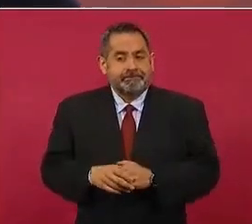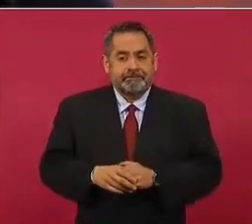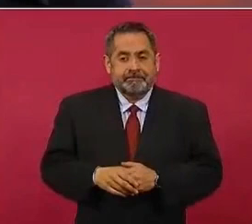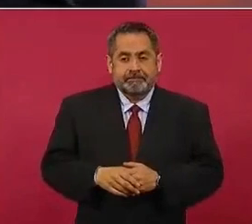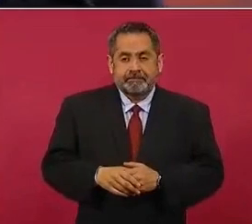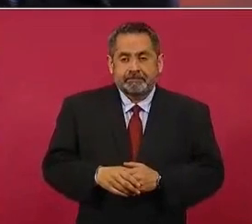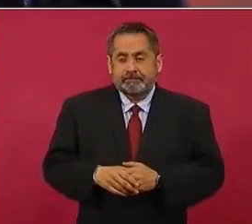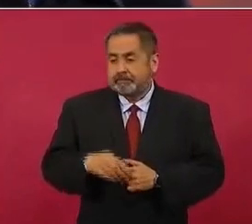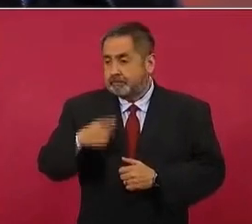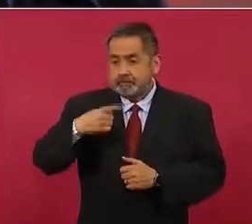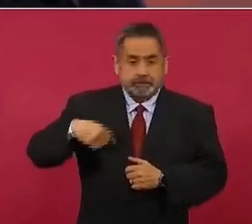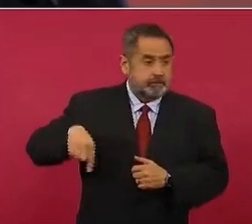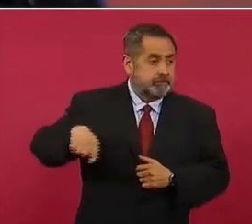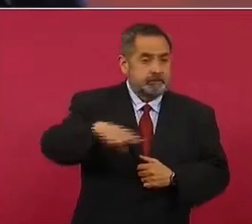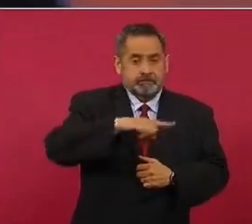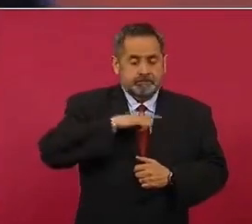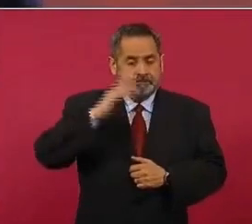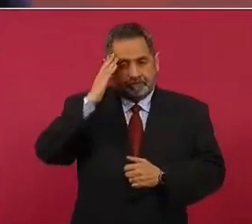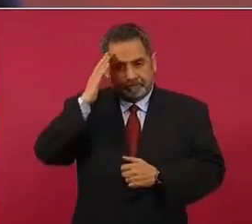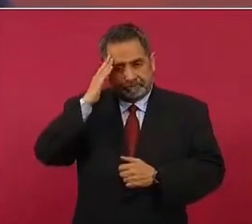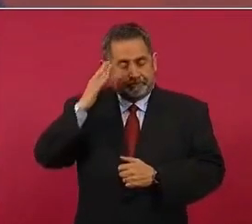Y los dirigentes